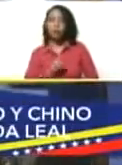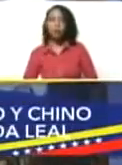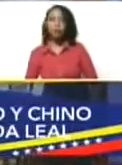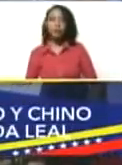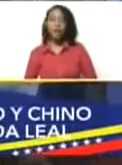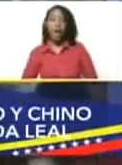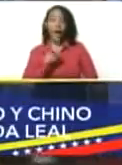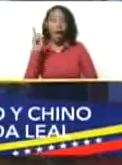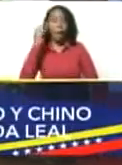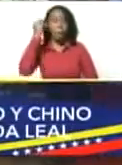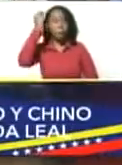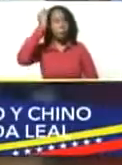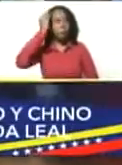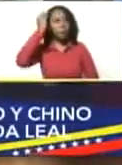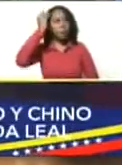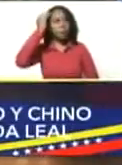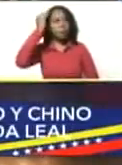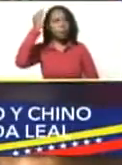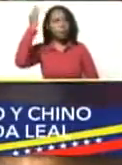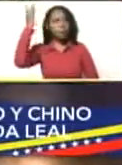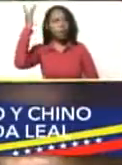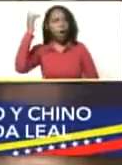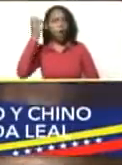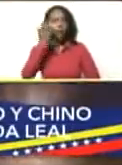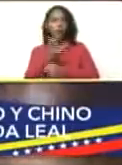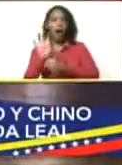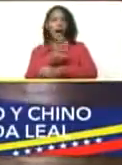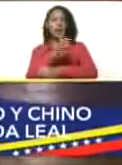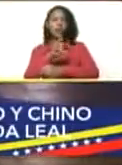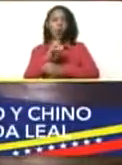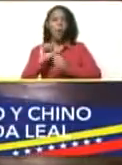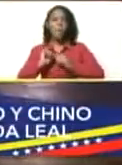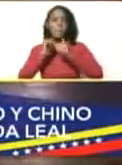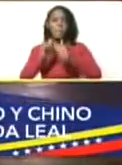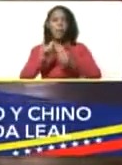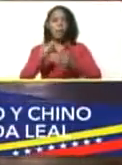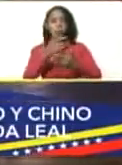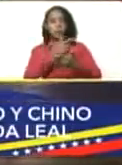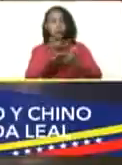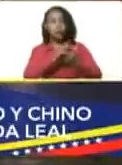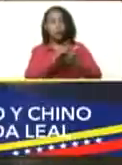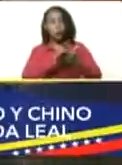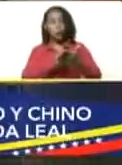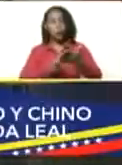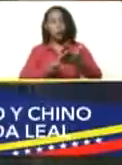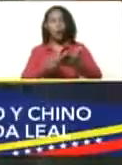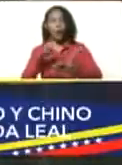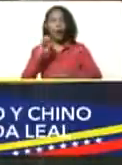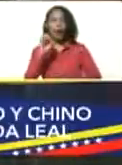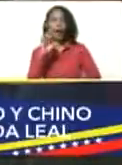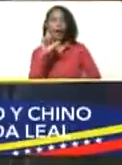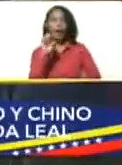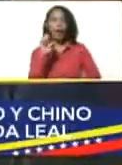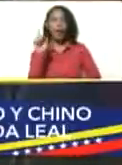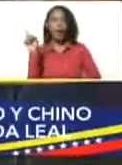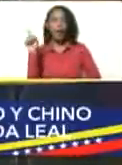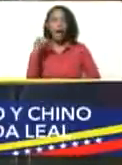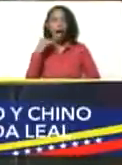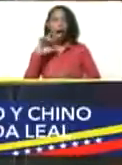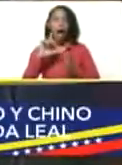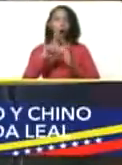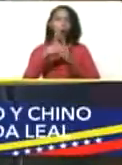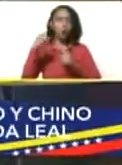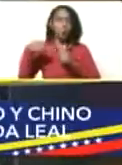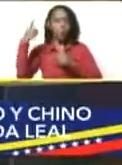que él se imagina en un canto que empezó a escribir a Earle, ahora en su